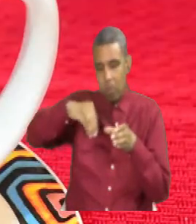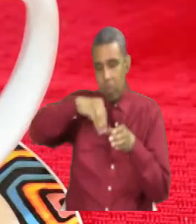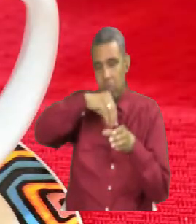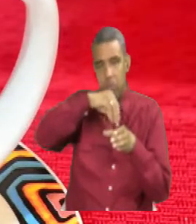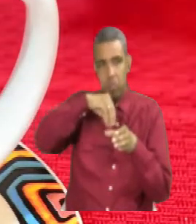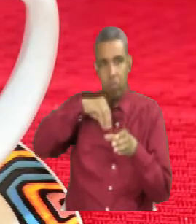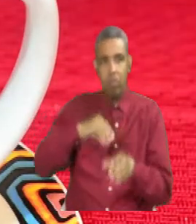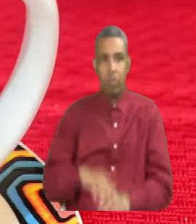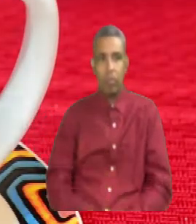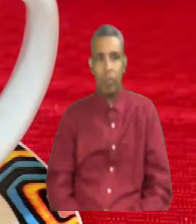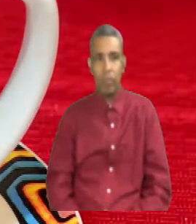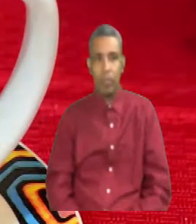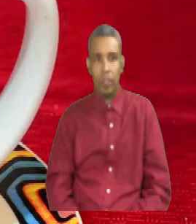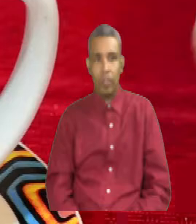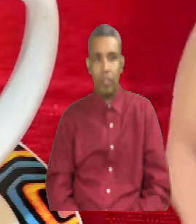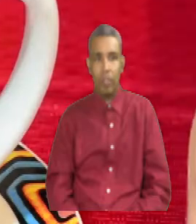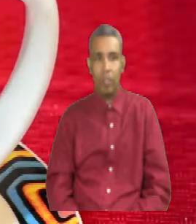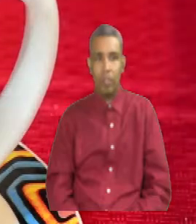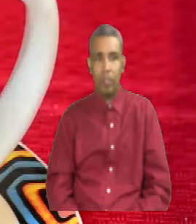a ponerle una capa de coco.